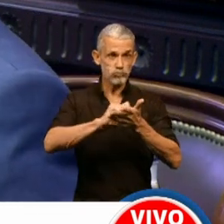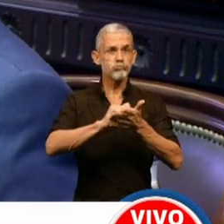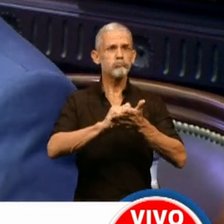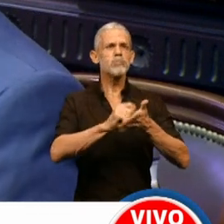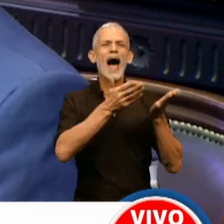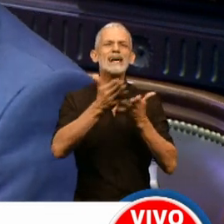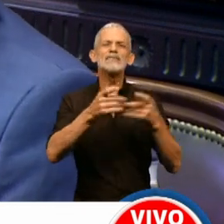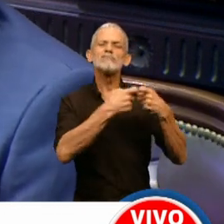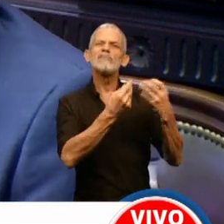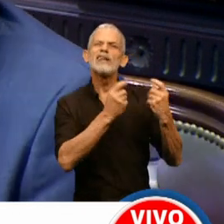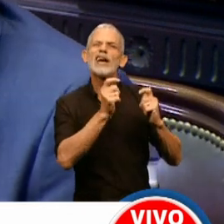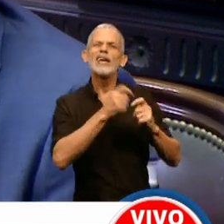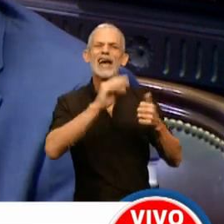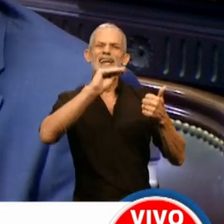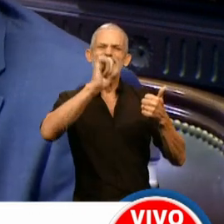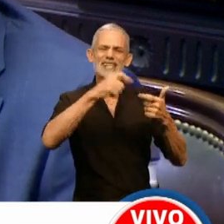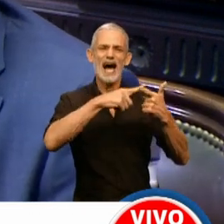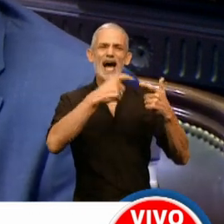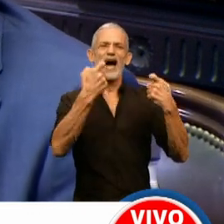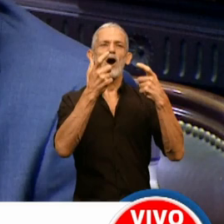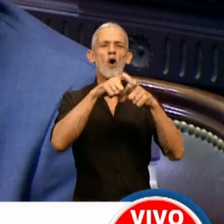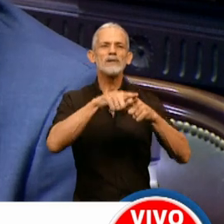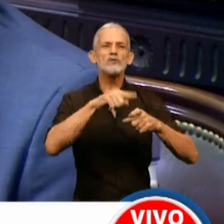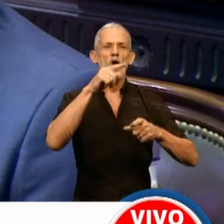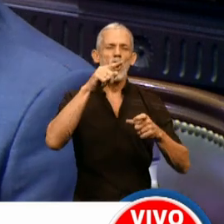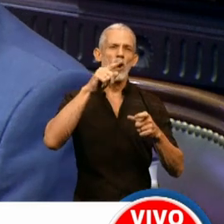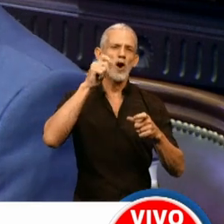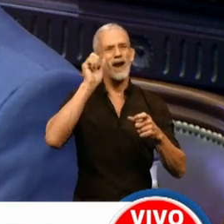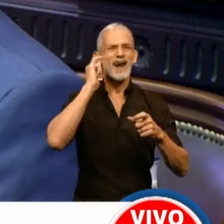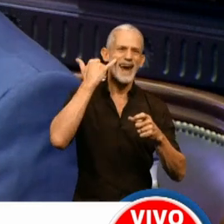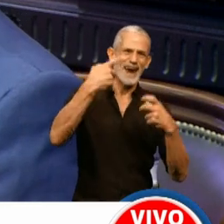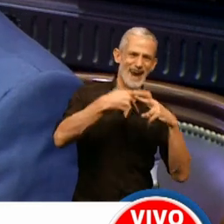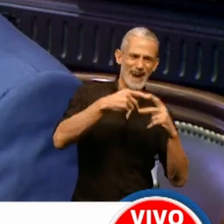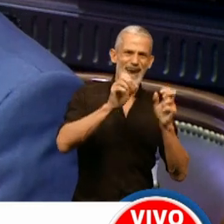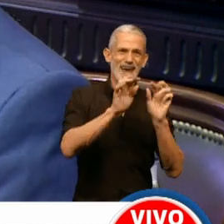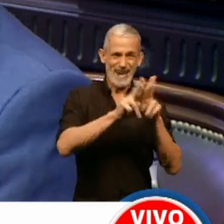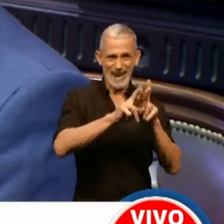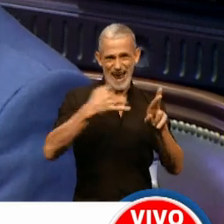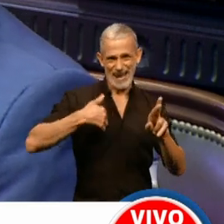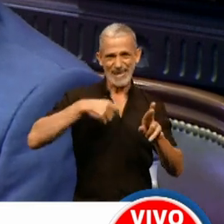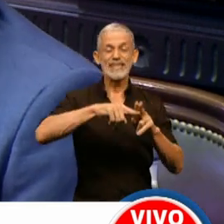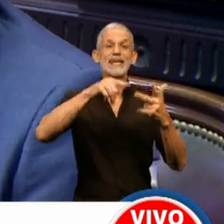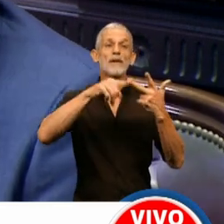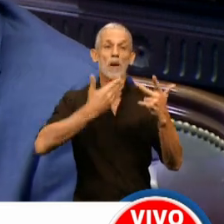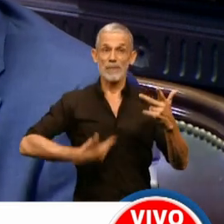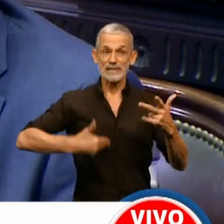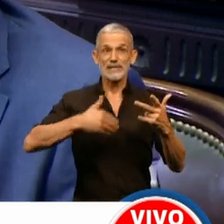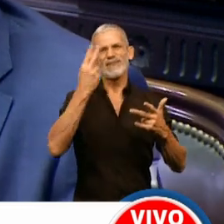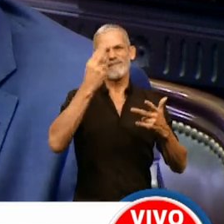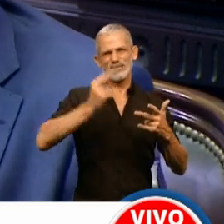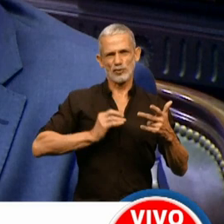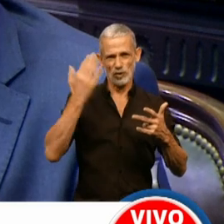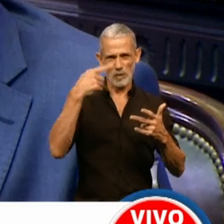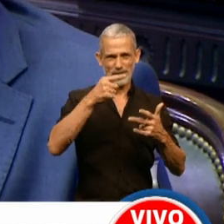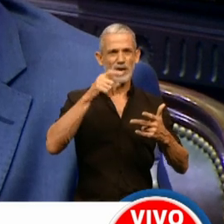asesorado por la chat la comisión homosexual argentina por su presidente falleció el año